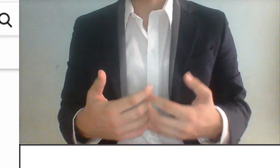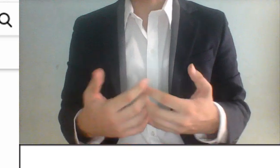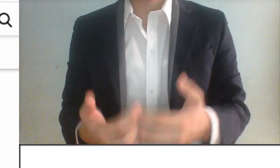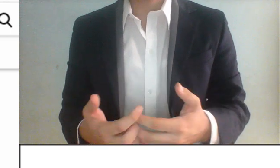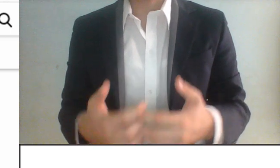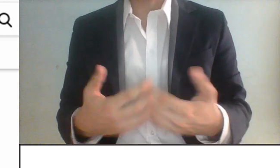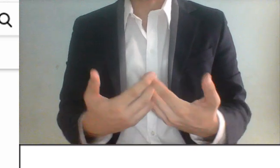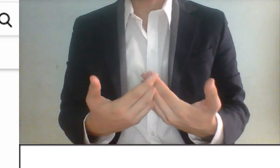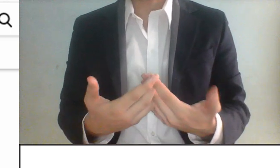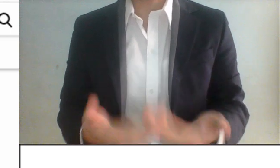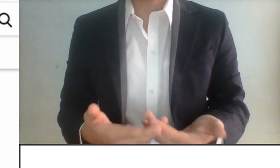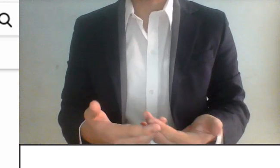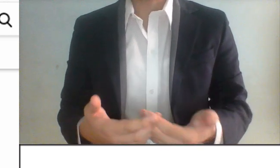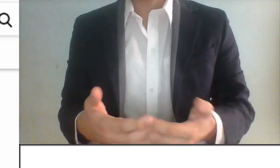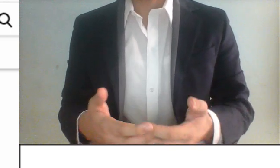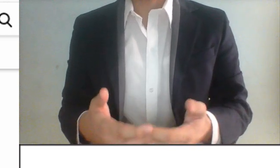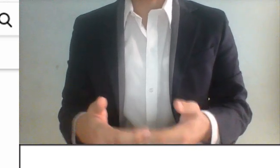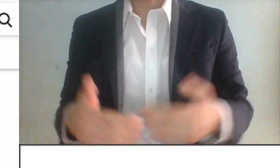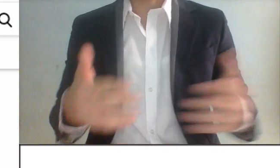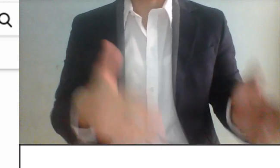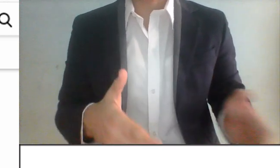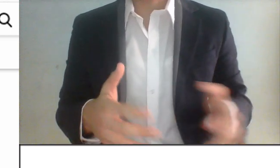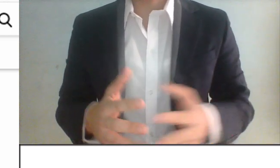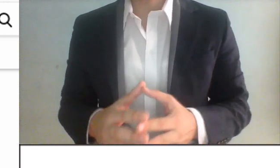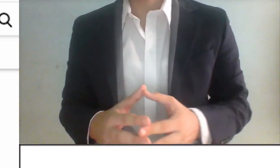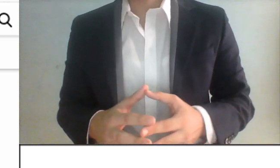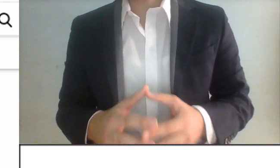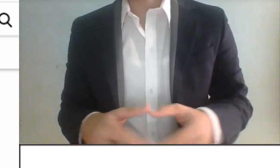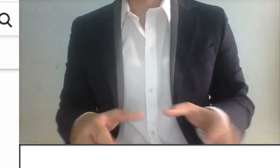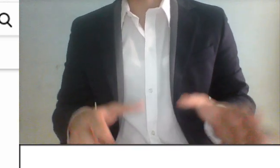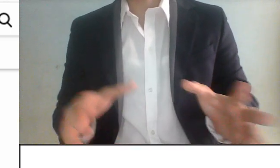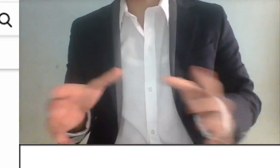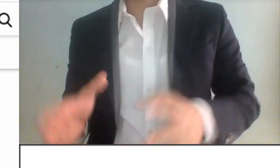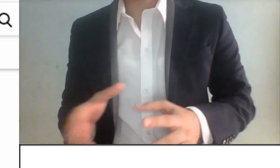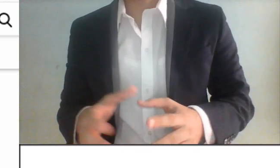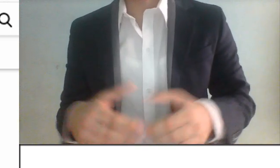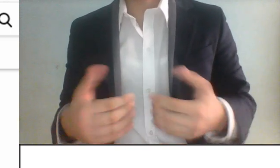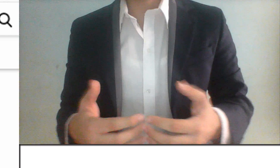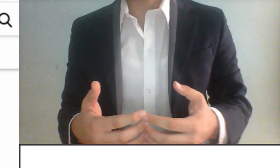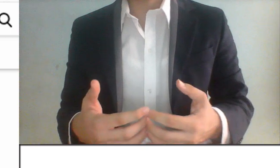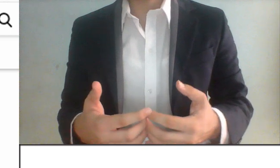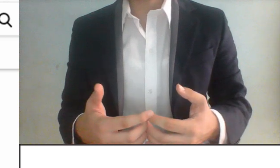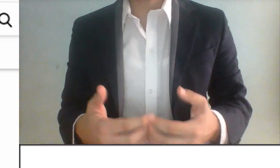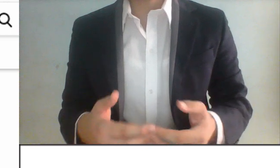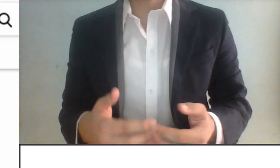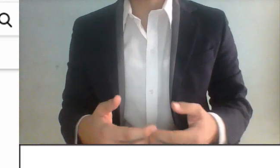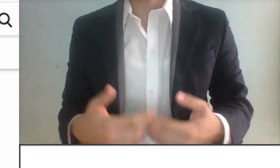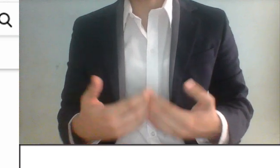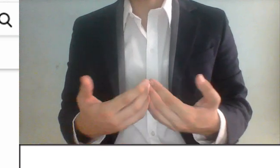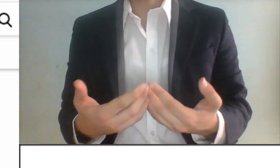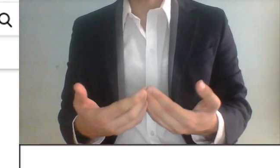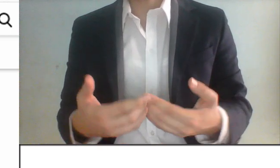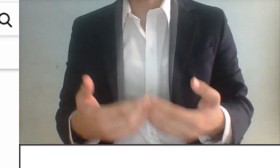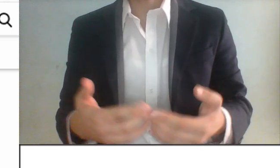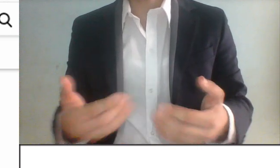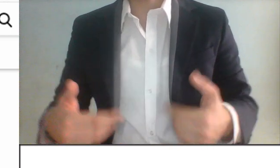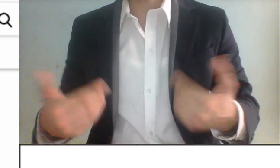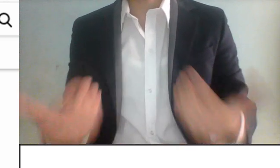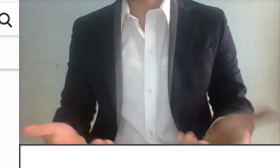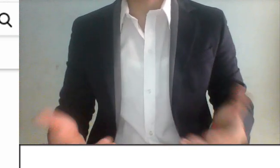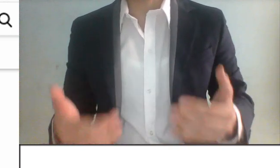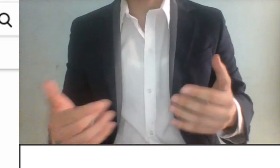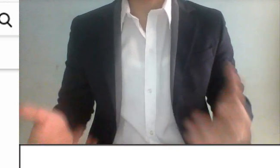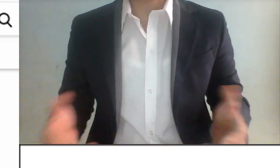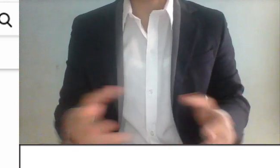sea para que se investigue o se saquen las pruebas con relación al caso pues bueno ya se terminó entonces prácticamente ahora lo que la fiscal general